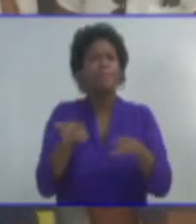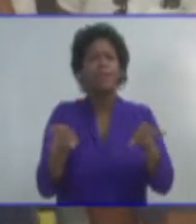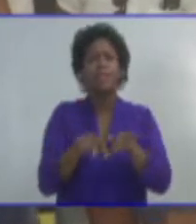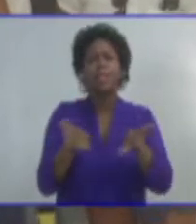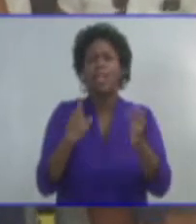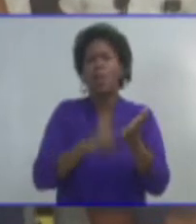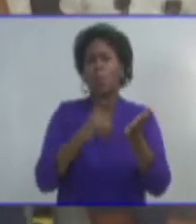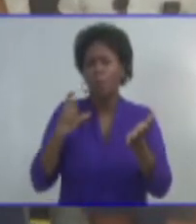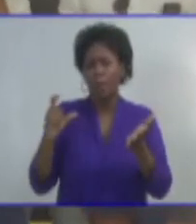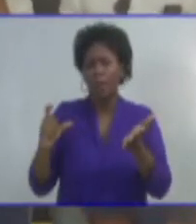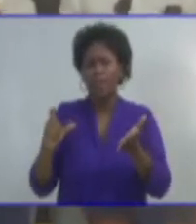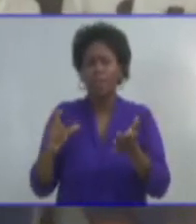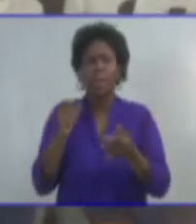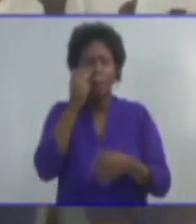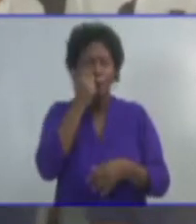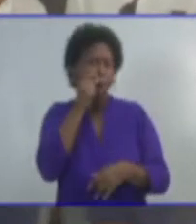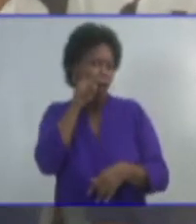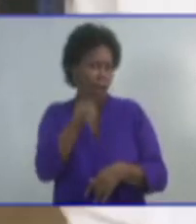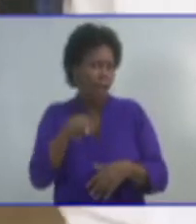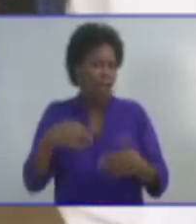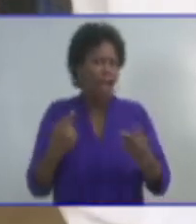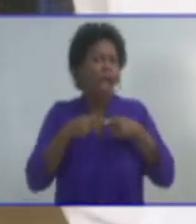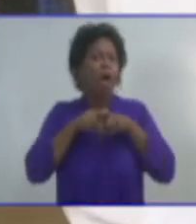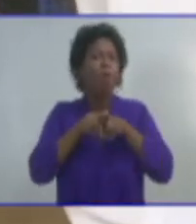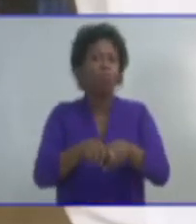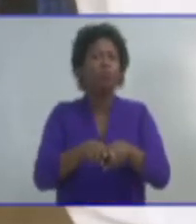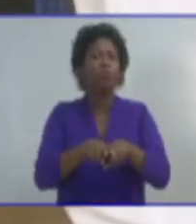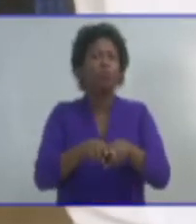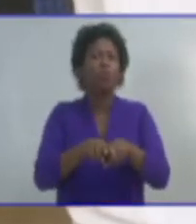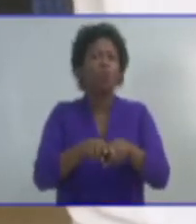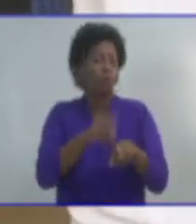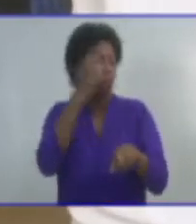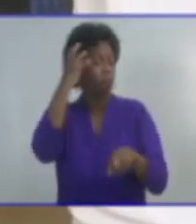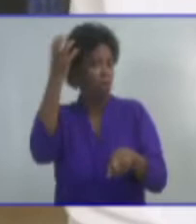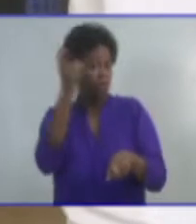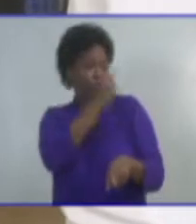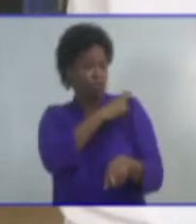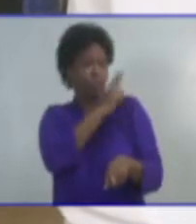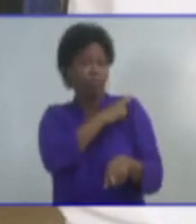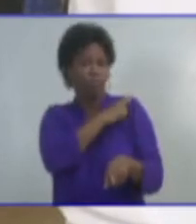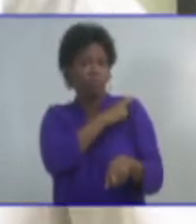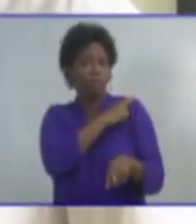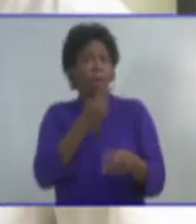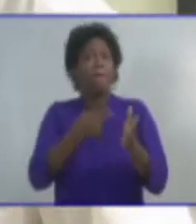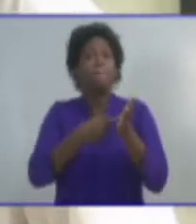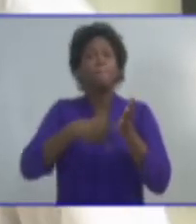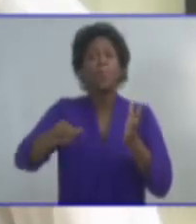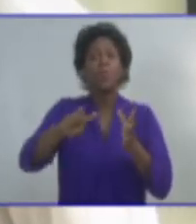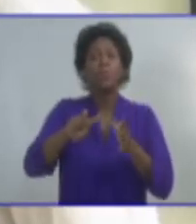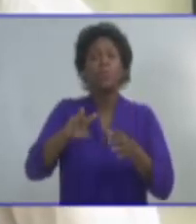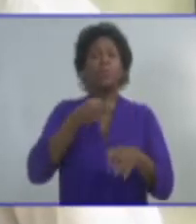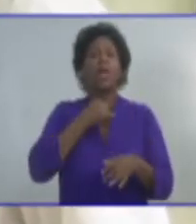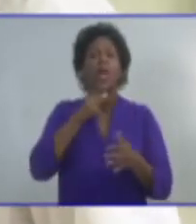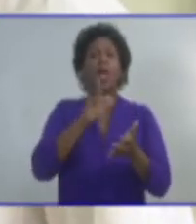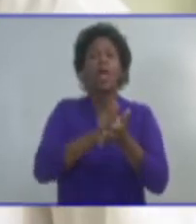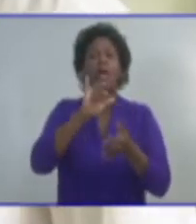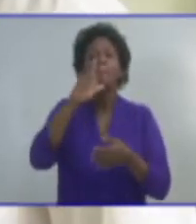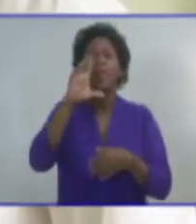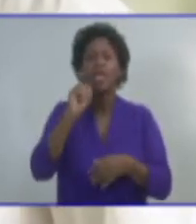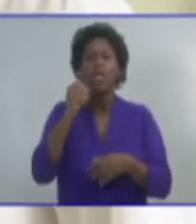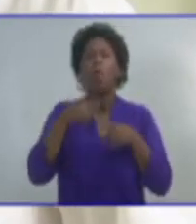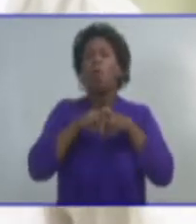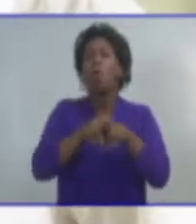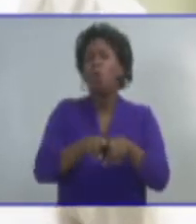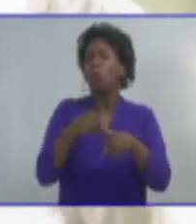del partido, Rafael Pérez Fernández, acompañado también del gobernador de nuestra provincia, Emilio Matos Mosqueda, junto